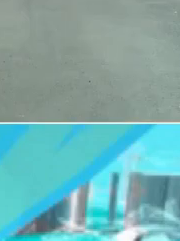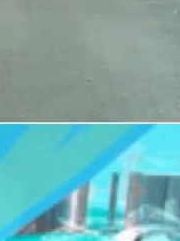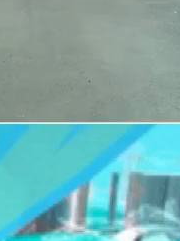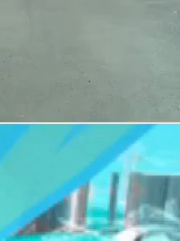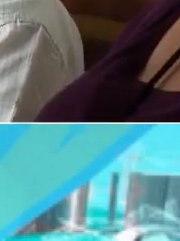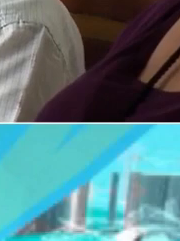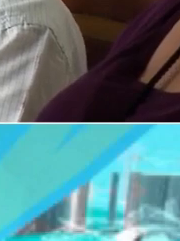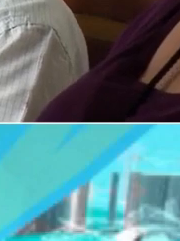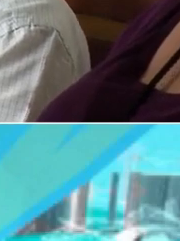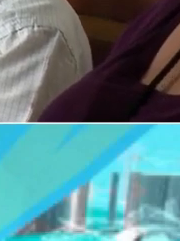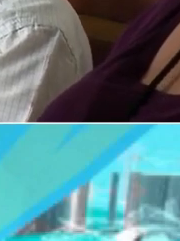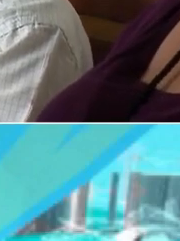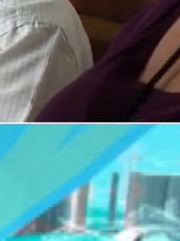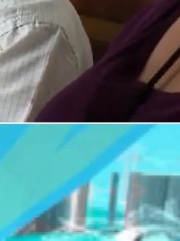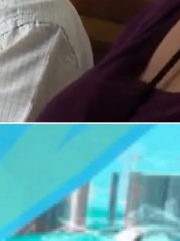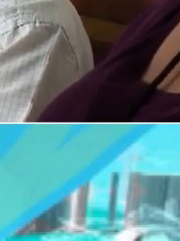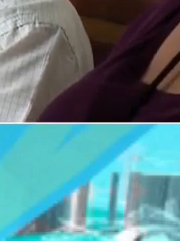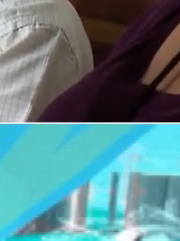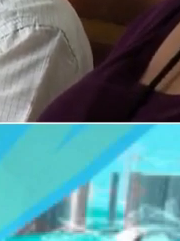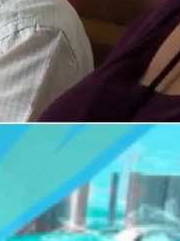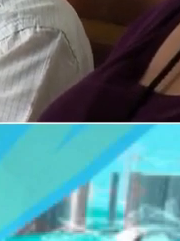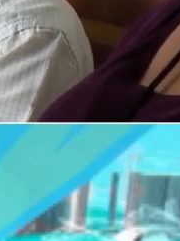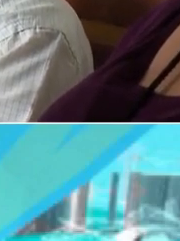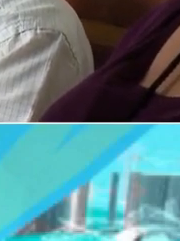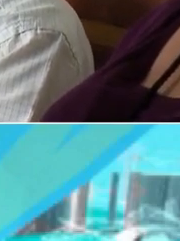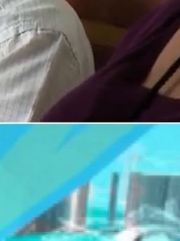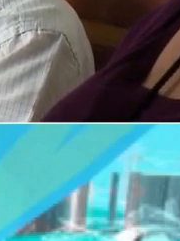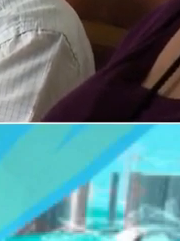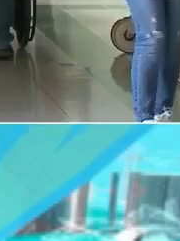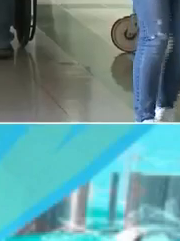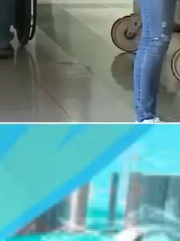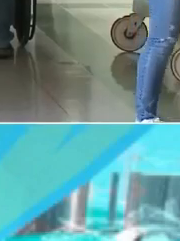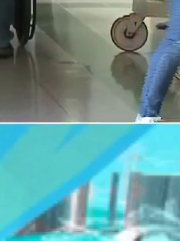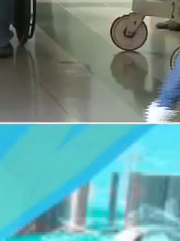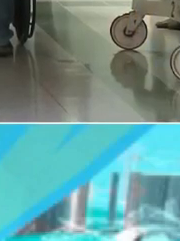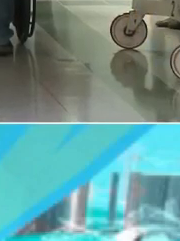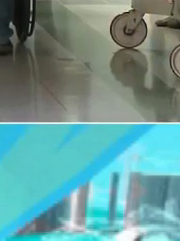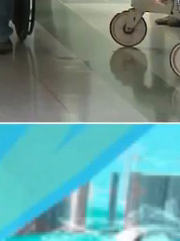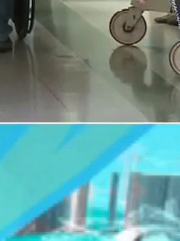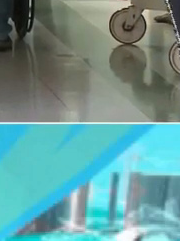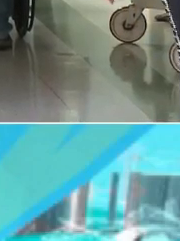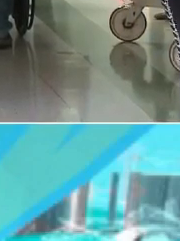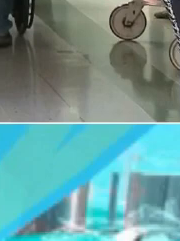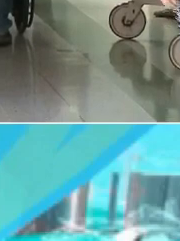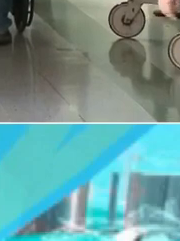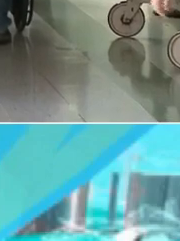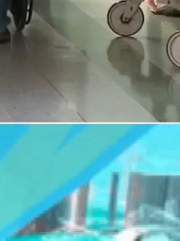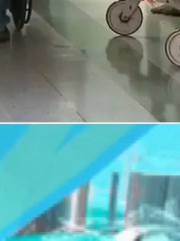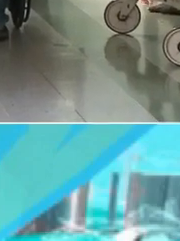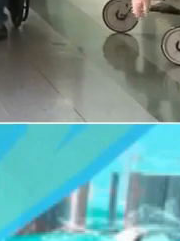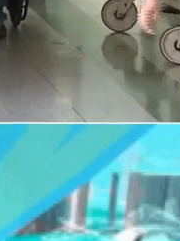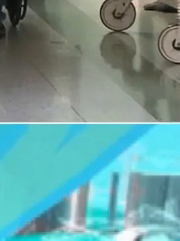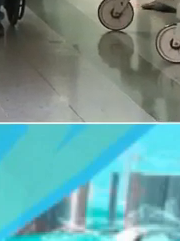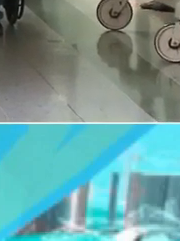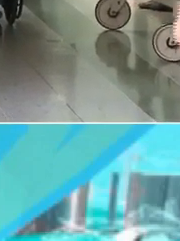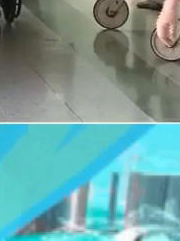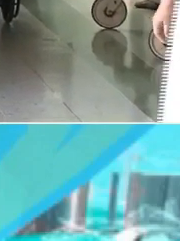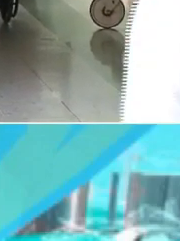servicios médicos. Entonces, si es factible, como tenemos nosotros, que el seguimiento se les esté dando por